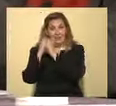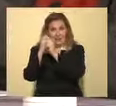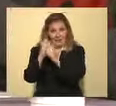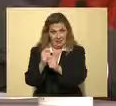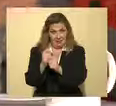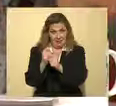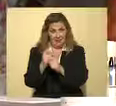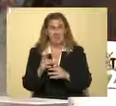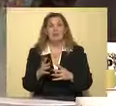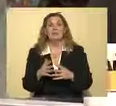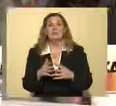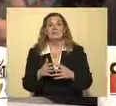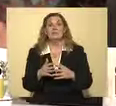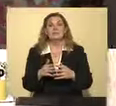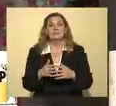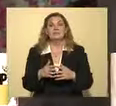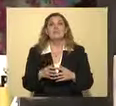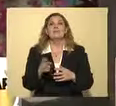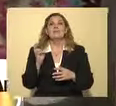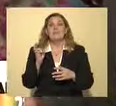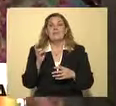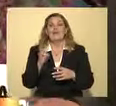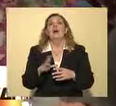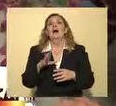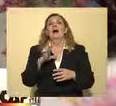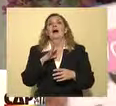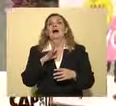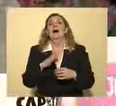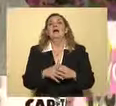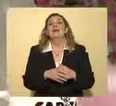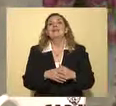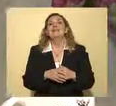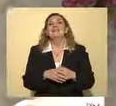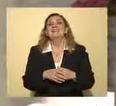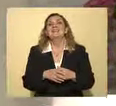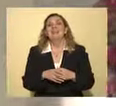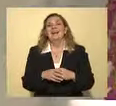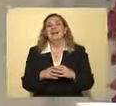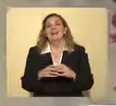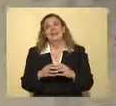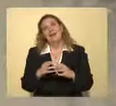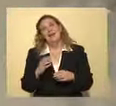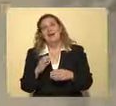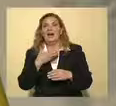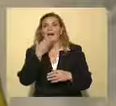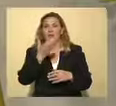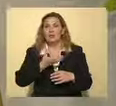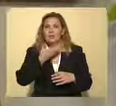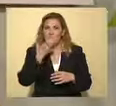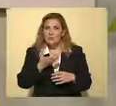¿viste que estábamos platicando ahí atrás? No, hay que ser conservadores, es lo peor pasó, que te puedo decir. Sí, sí. Bueno, hay cosas aquí que...